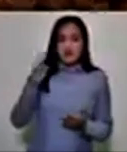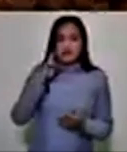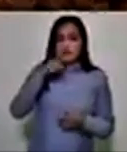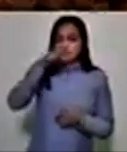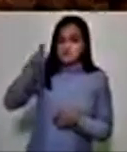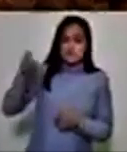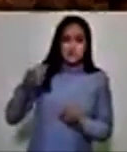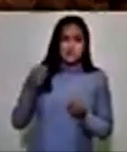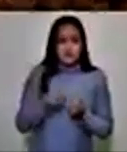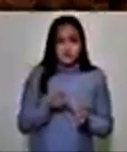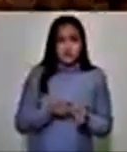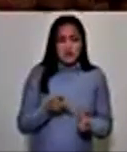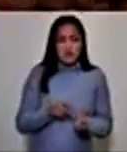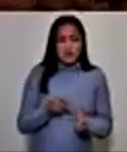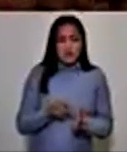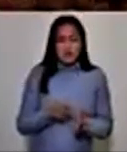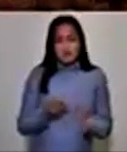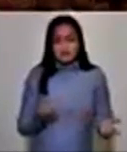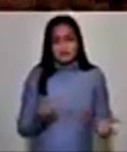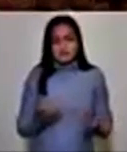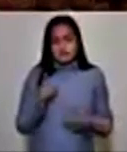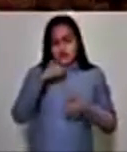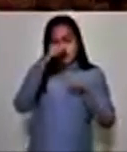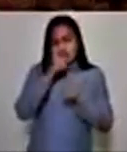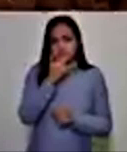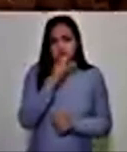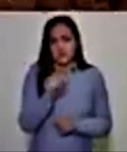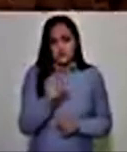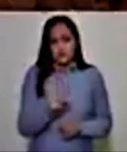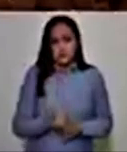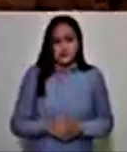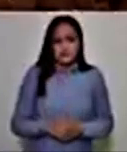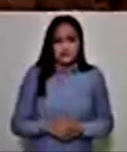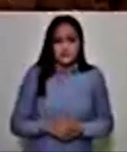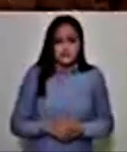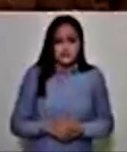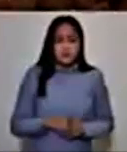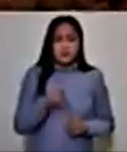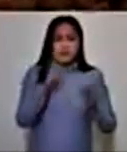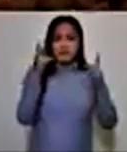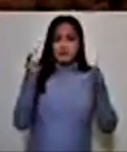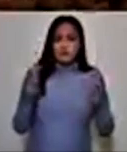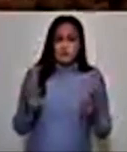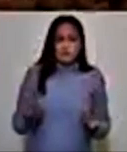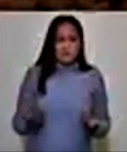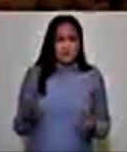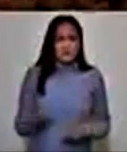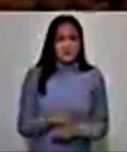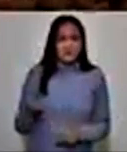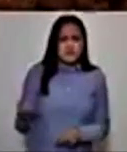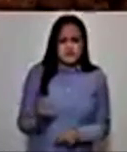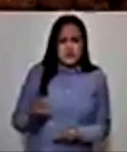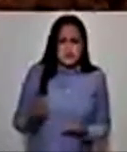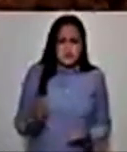pintan. ¿Sí? Yo no estoy de acuerdo en eso, que se destruya, porque las acciones